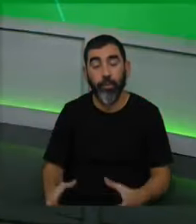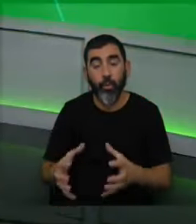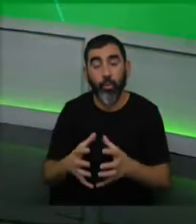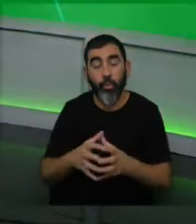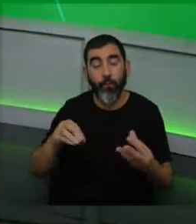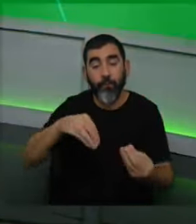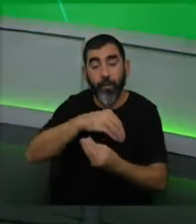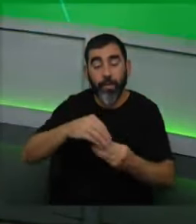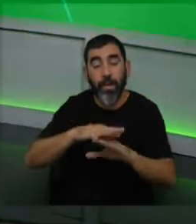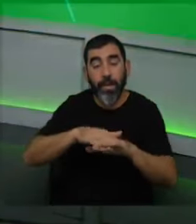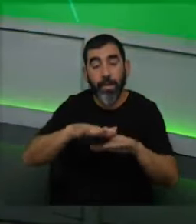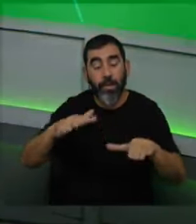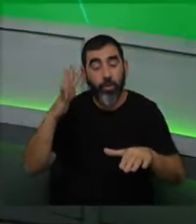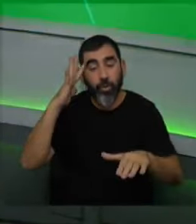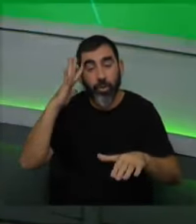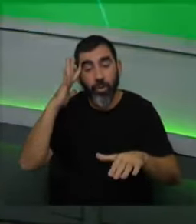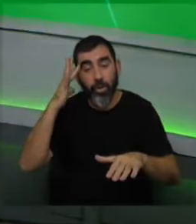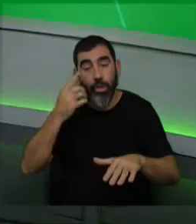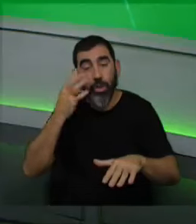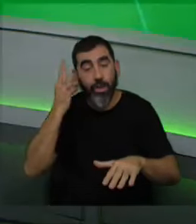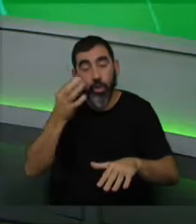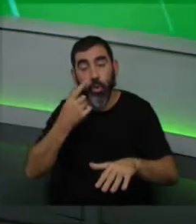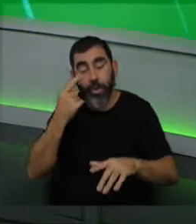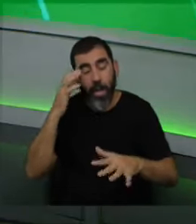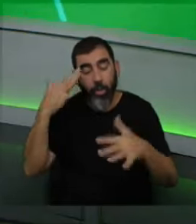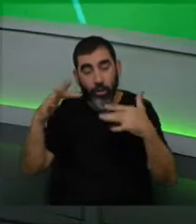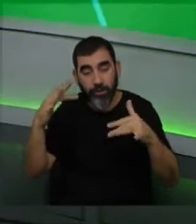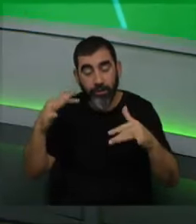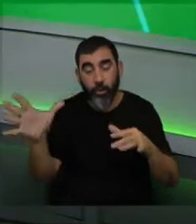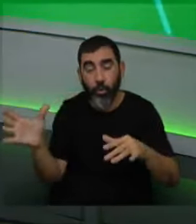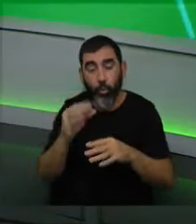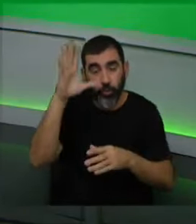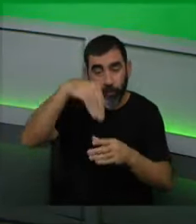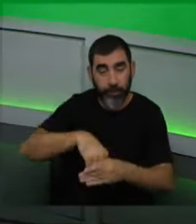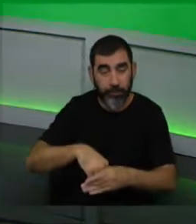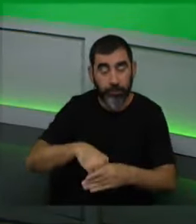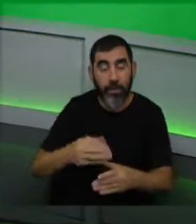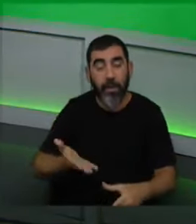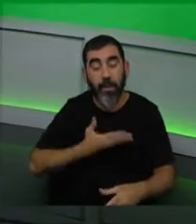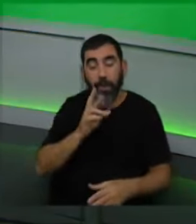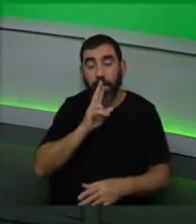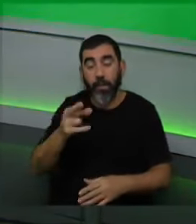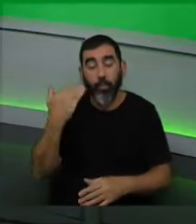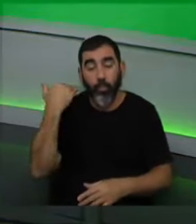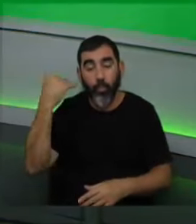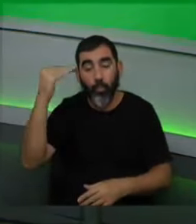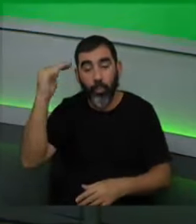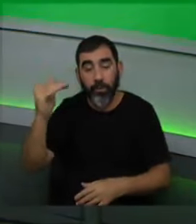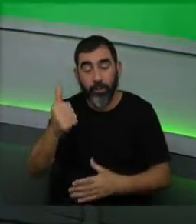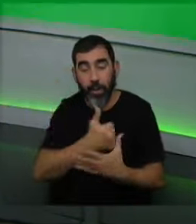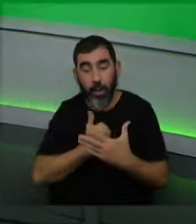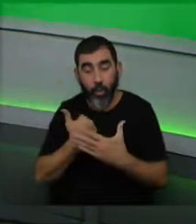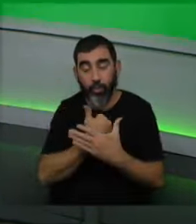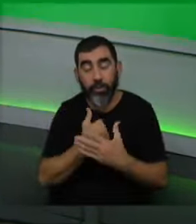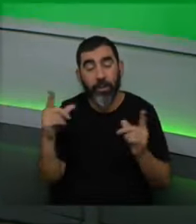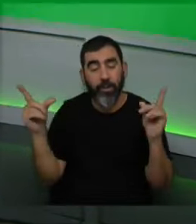de familias de niños niñas y adolescentes autistas que se llama todos pertenecemos está reclamando respuestas a las autoridades ante las